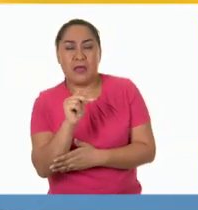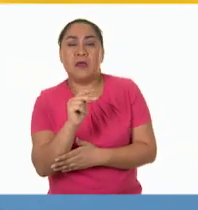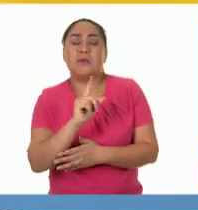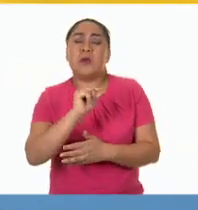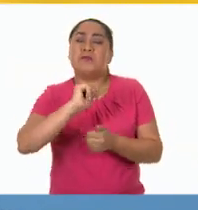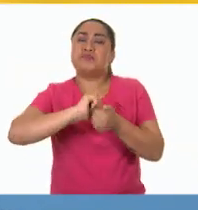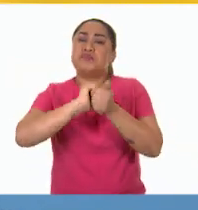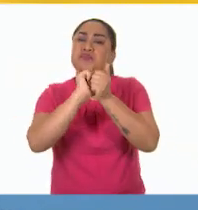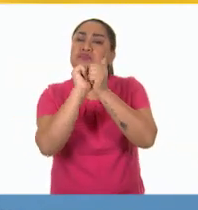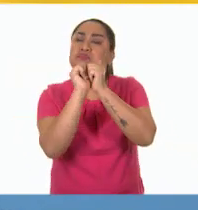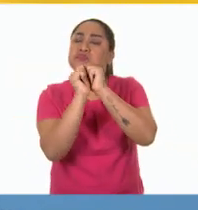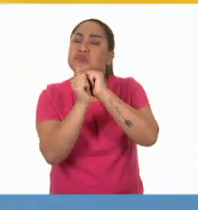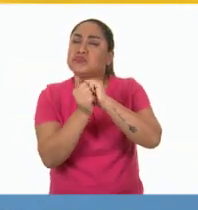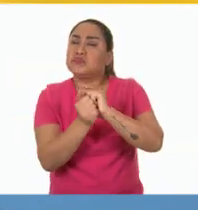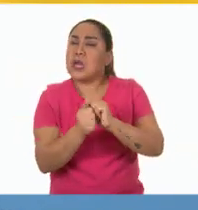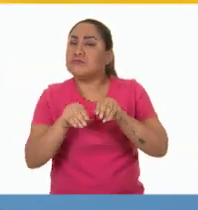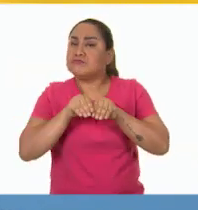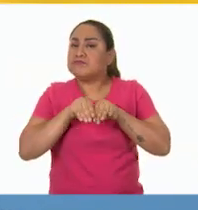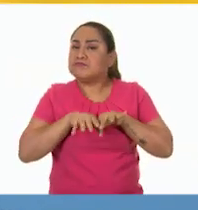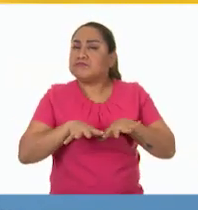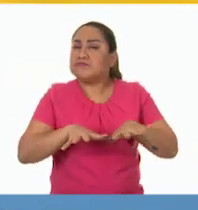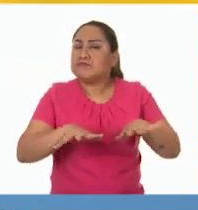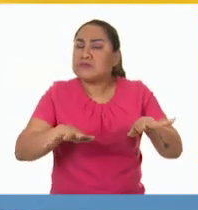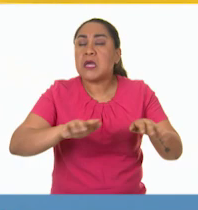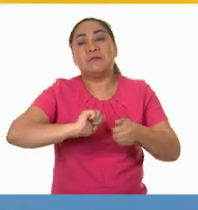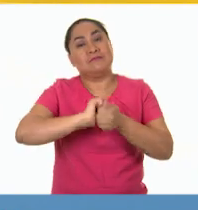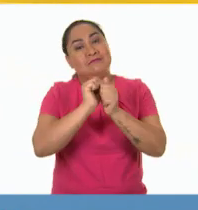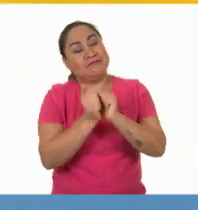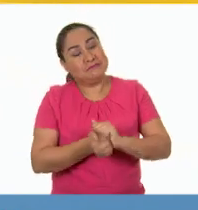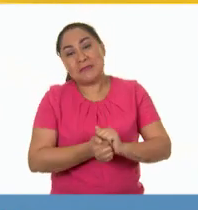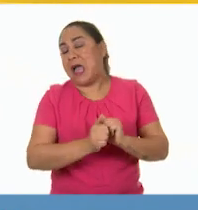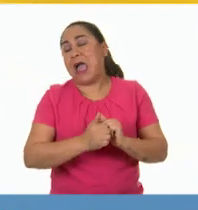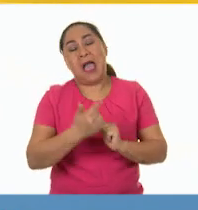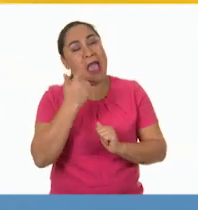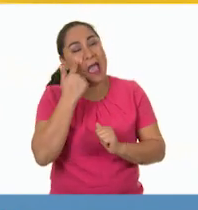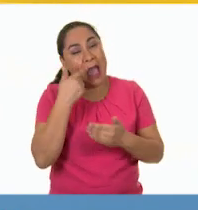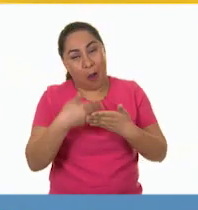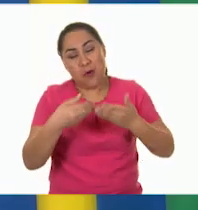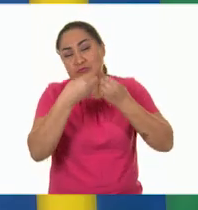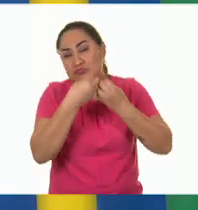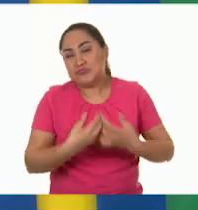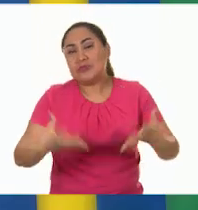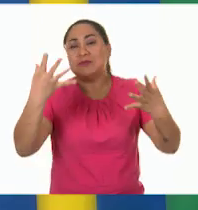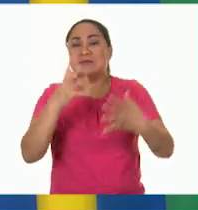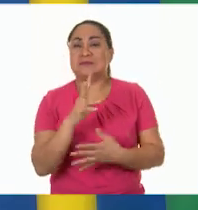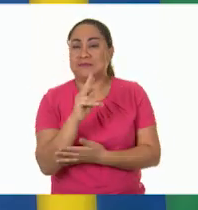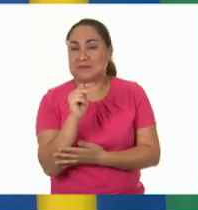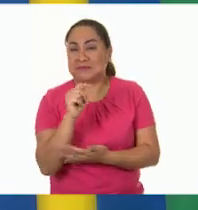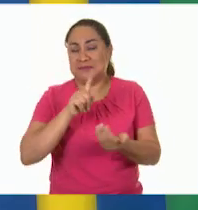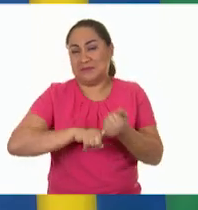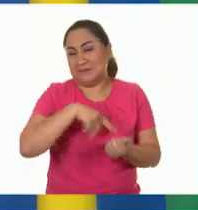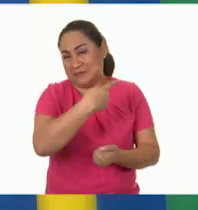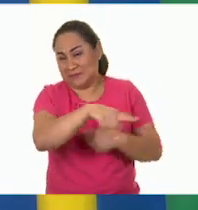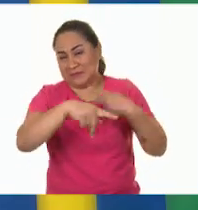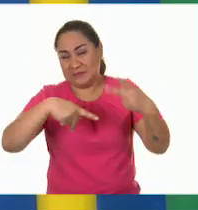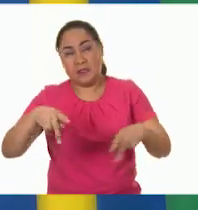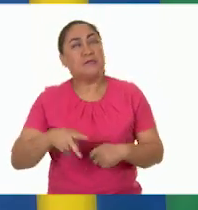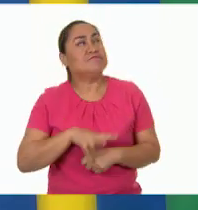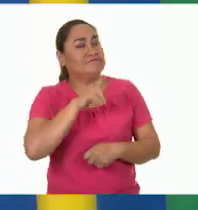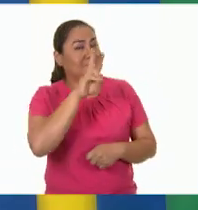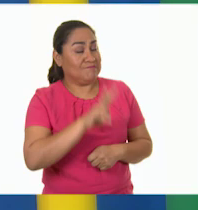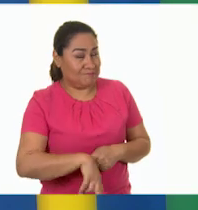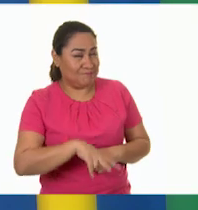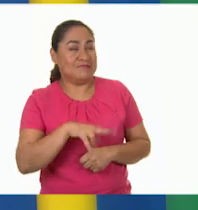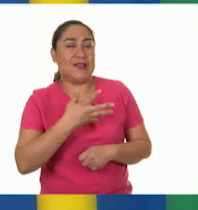popularizando hasta convertirse en aparatos imprescindibles en todo hogar mexicano. Es verdad. En mi familia, hasta el día de hoy,